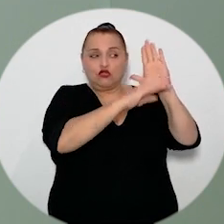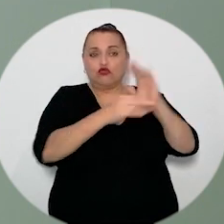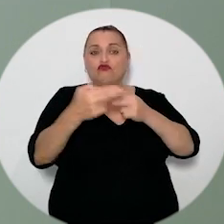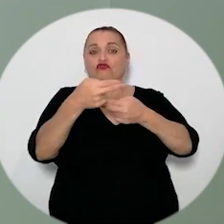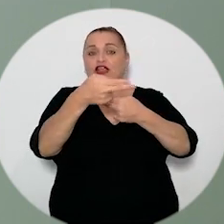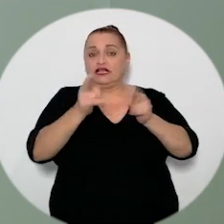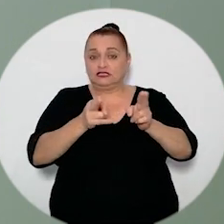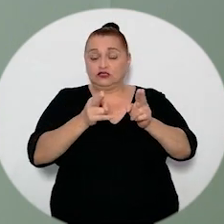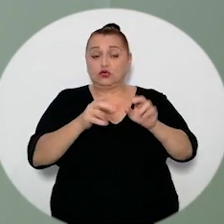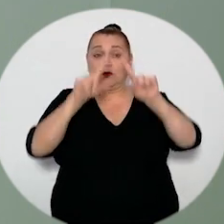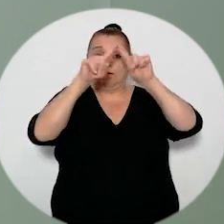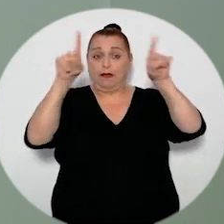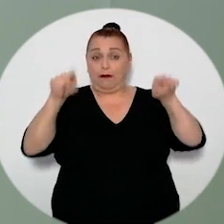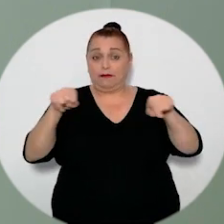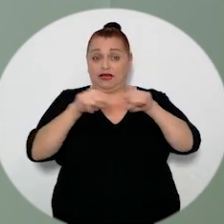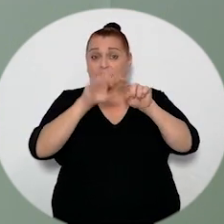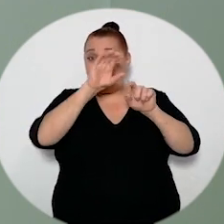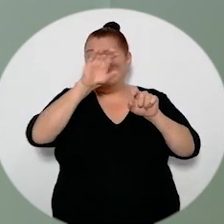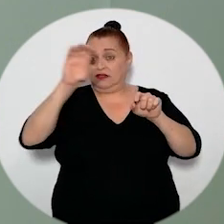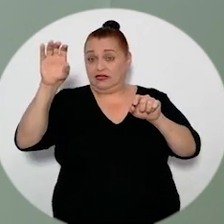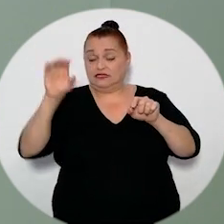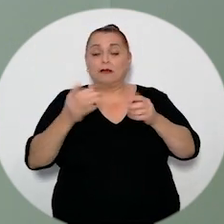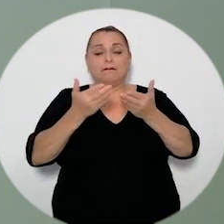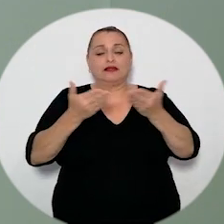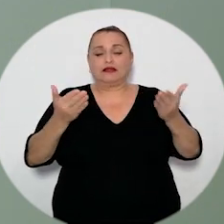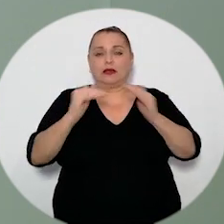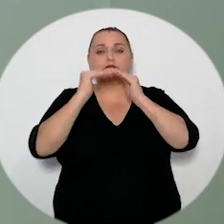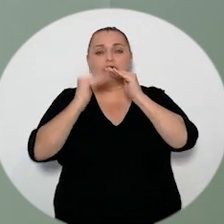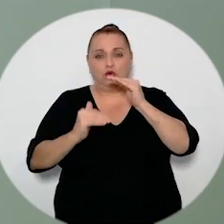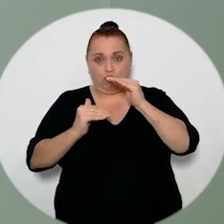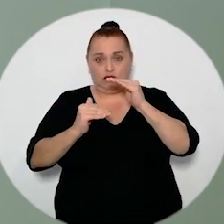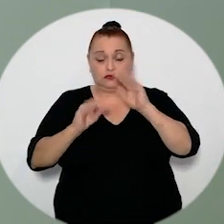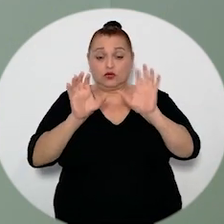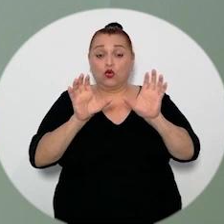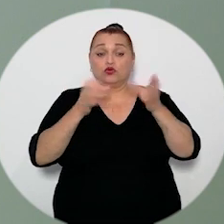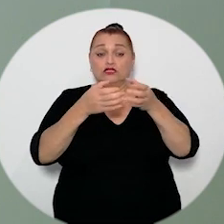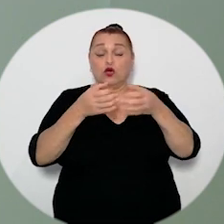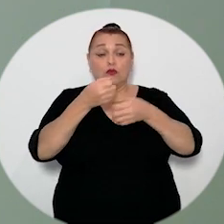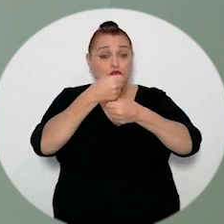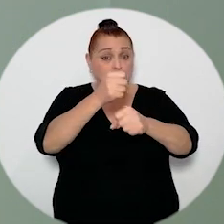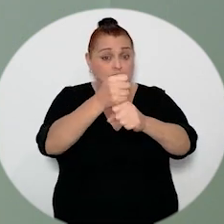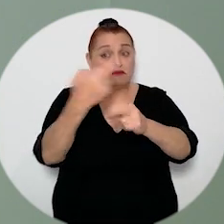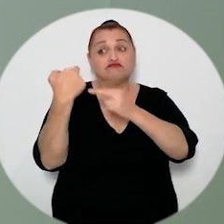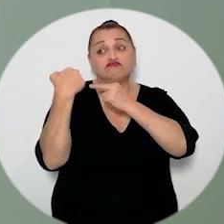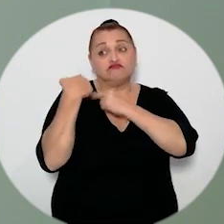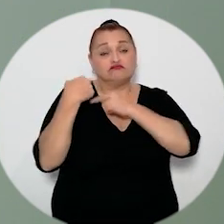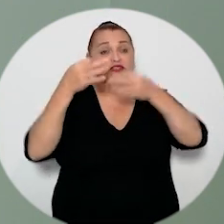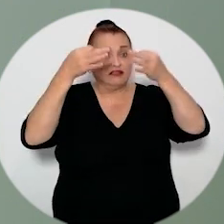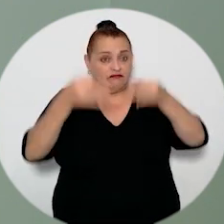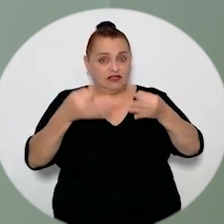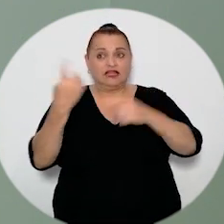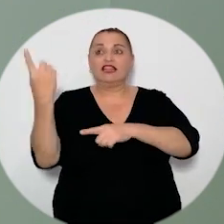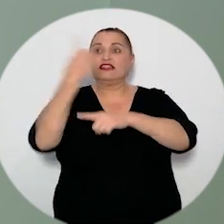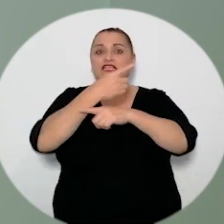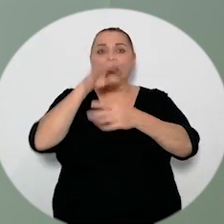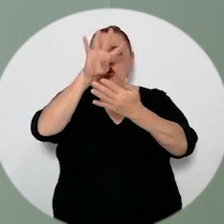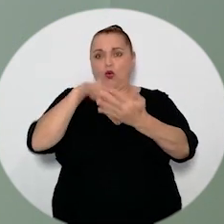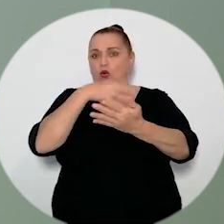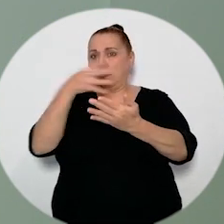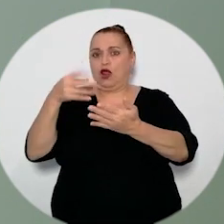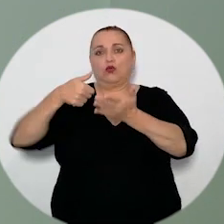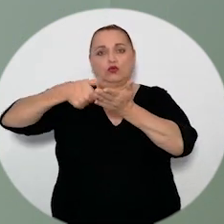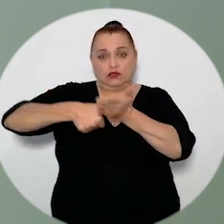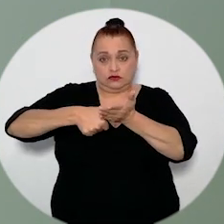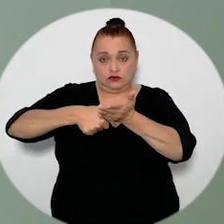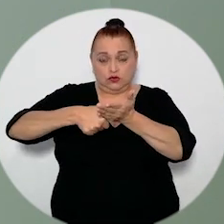padrón registro, las papeletas y los materiales menores. El Consejo Municipal es el encargado de definir el día y el horario